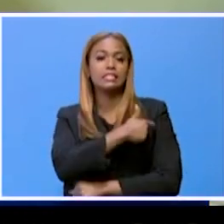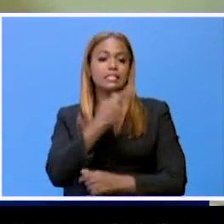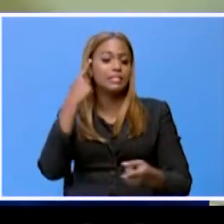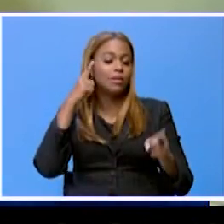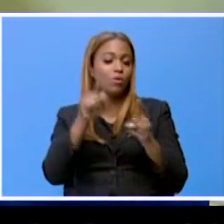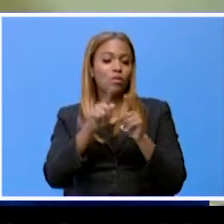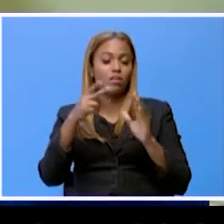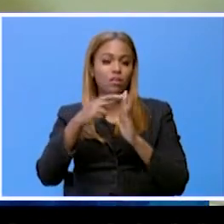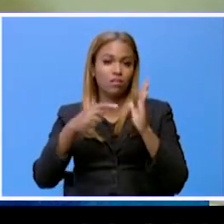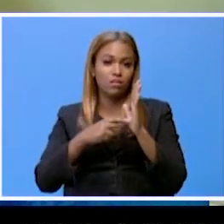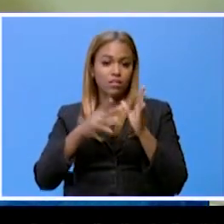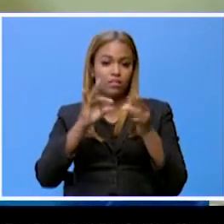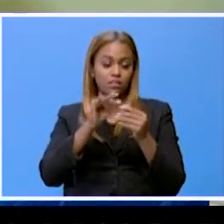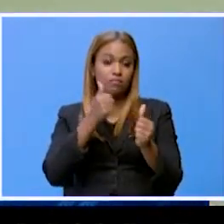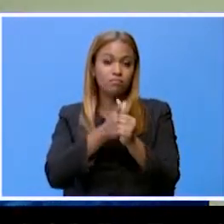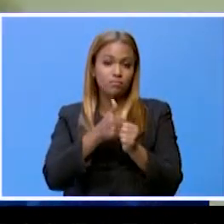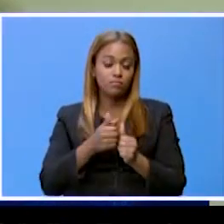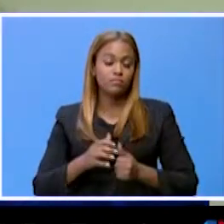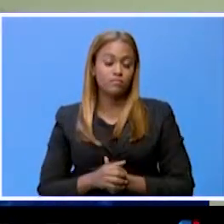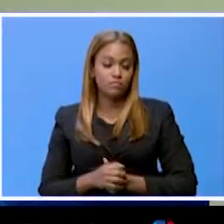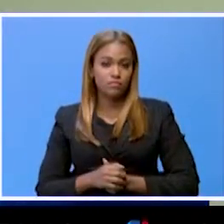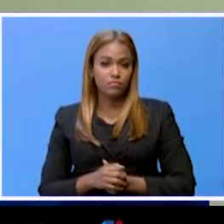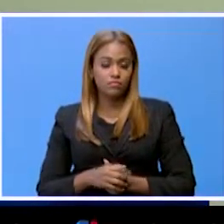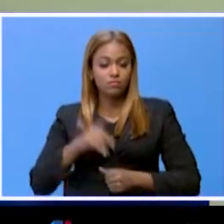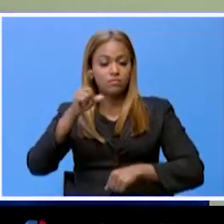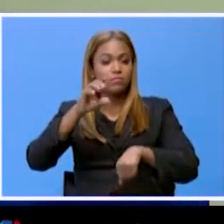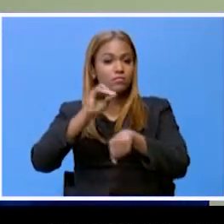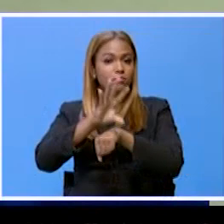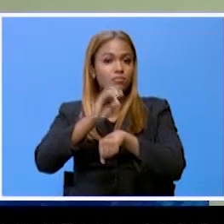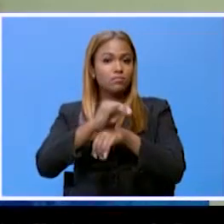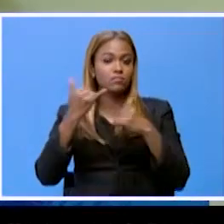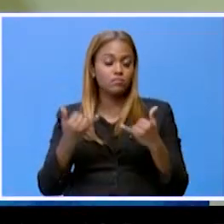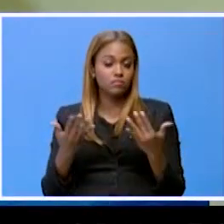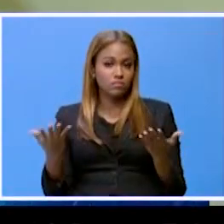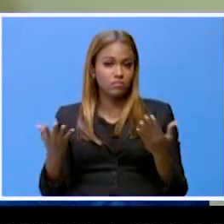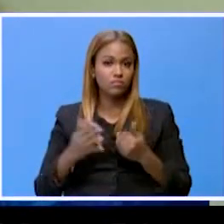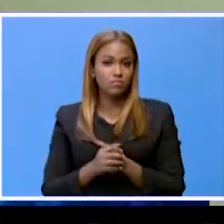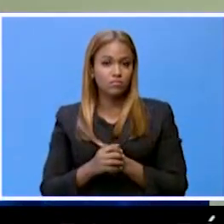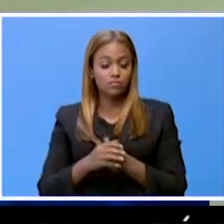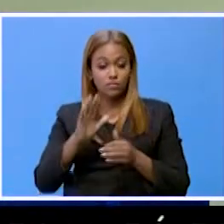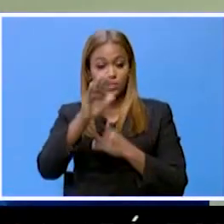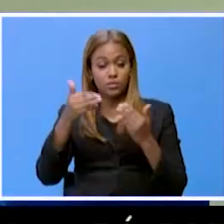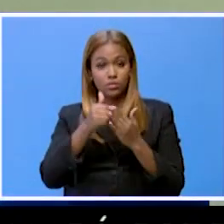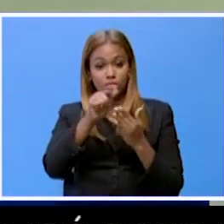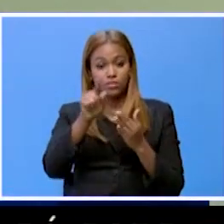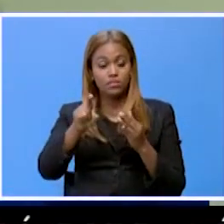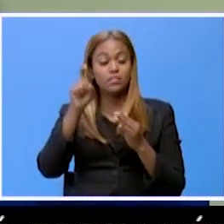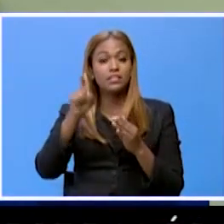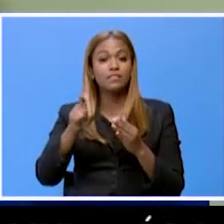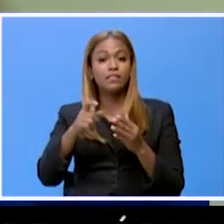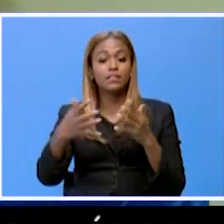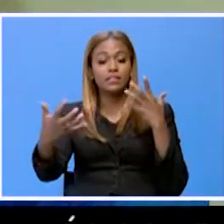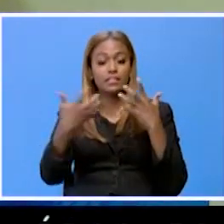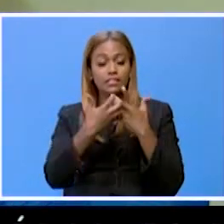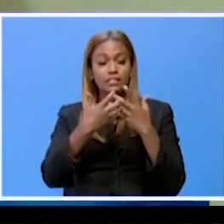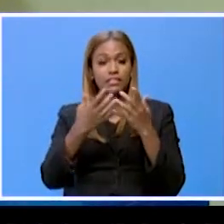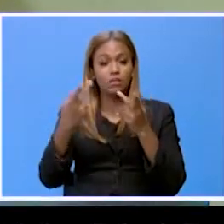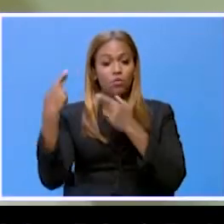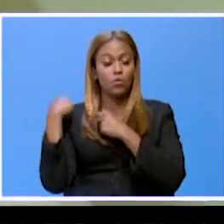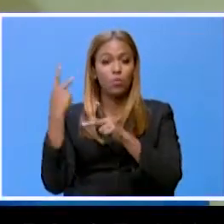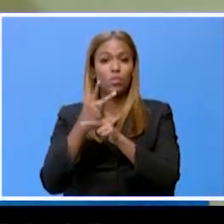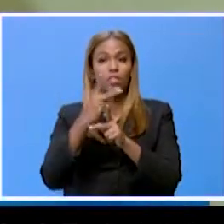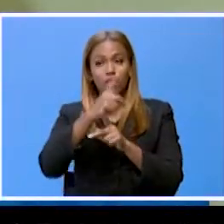acuerdo a los protocolos del lugar. Estamos haciendo el llamado de que todos tienen que estar comprometidos con